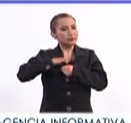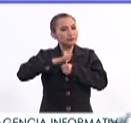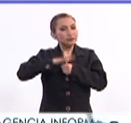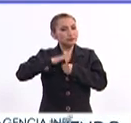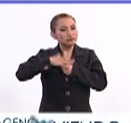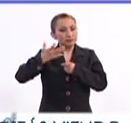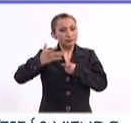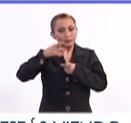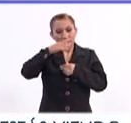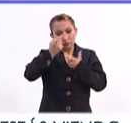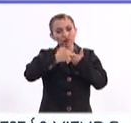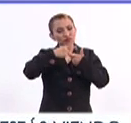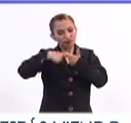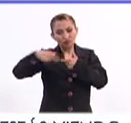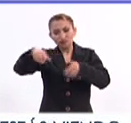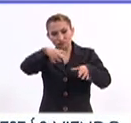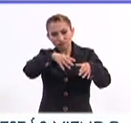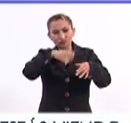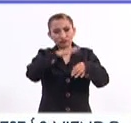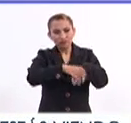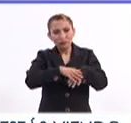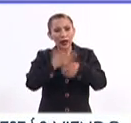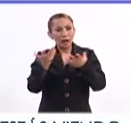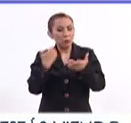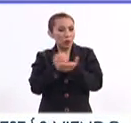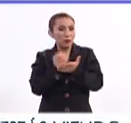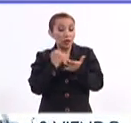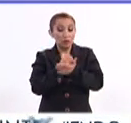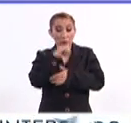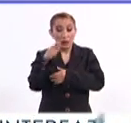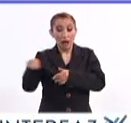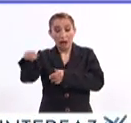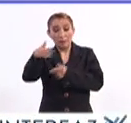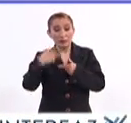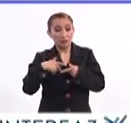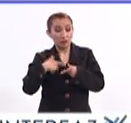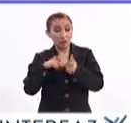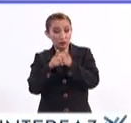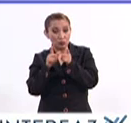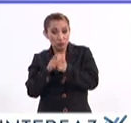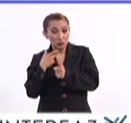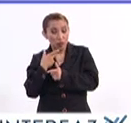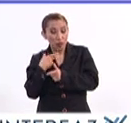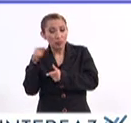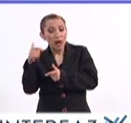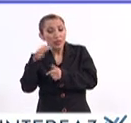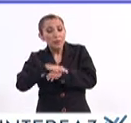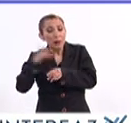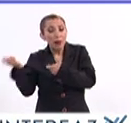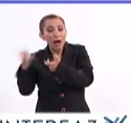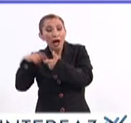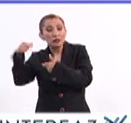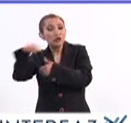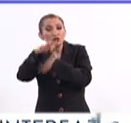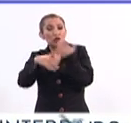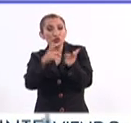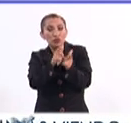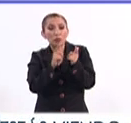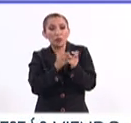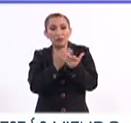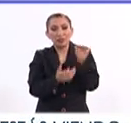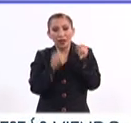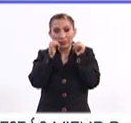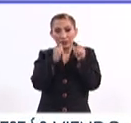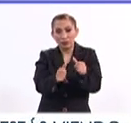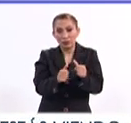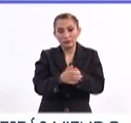es integrarlas y de manera un poco quizá forzada, obligando a los partidos políticos a que cada vez integren a todos los grupos en situación